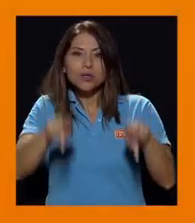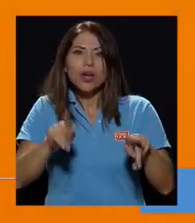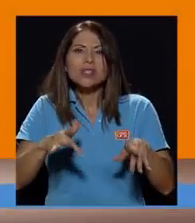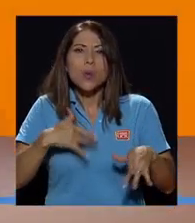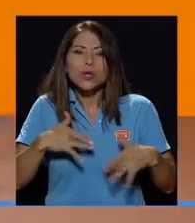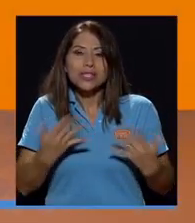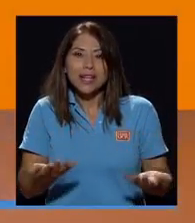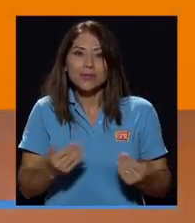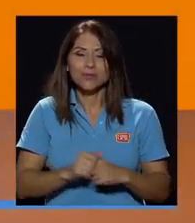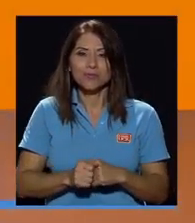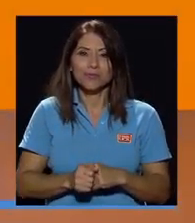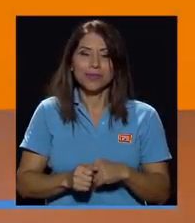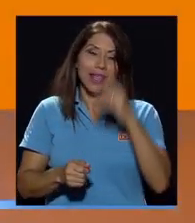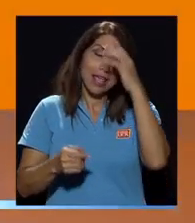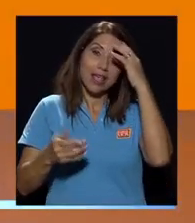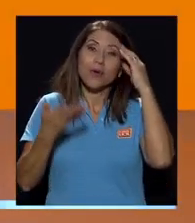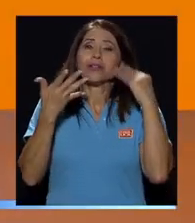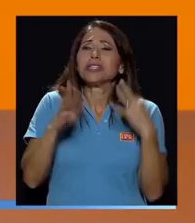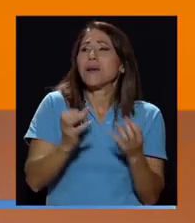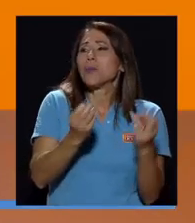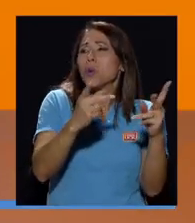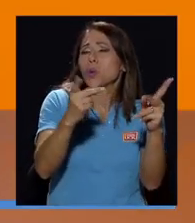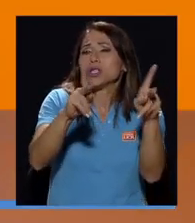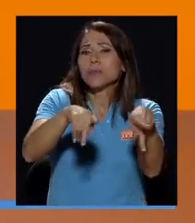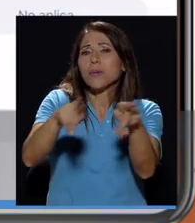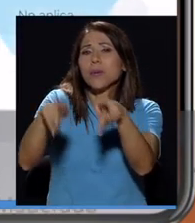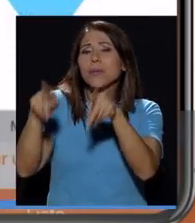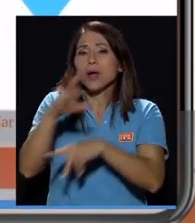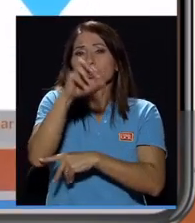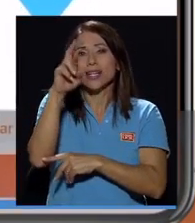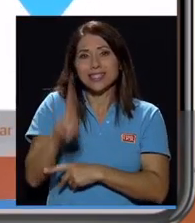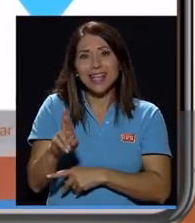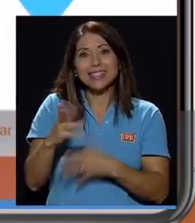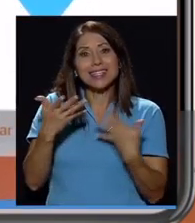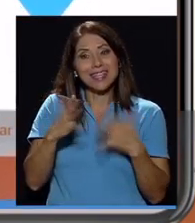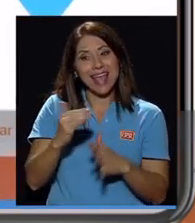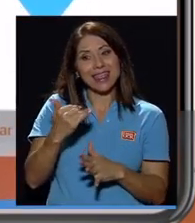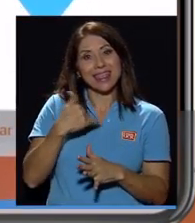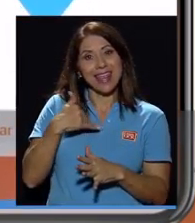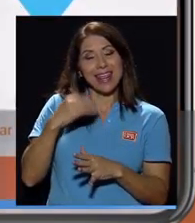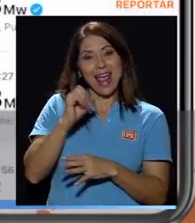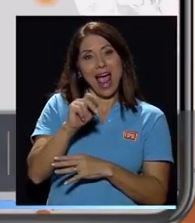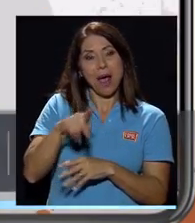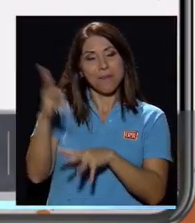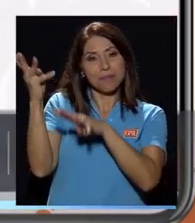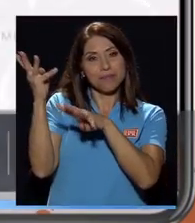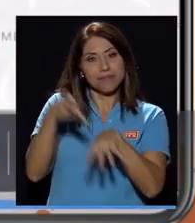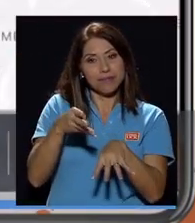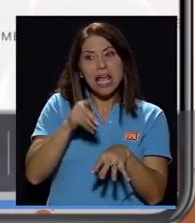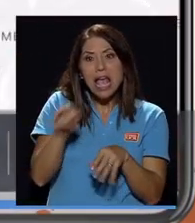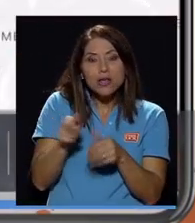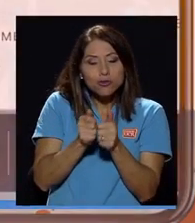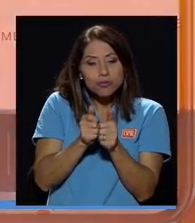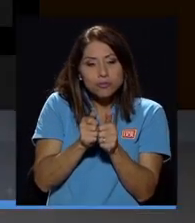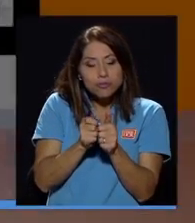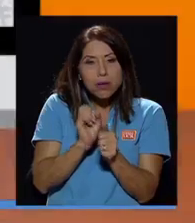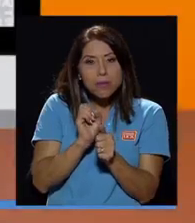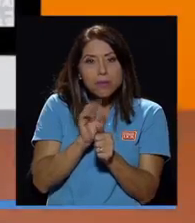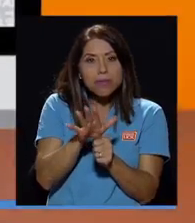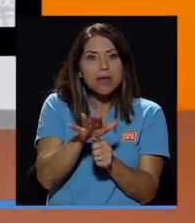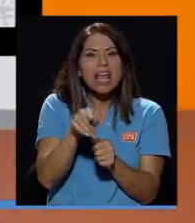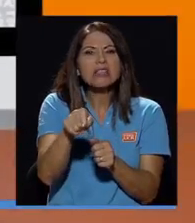aceptan muy bien y una vez que todos estos miles de costarricenses que tenemos la aplicación a nuestro teléfono inteligente reporta esta información a